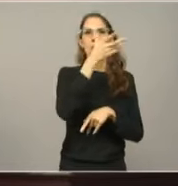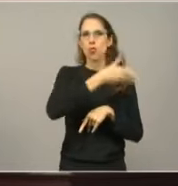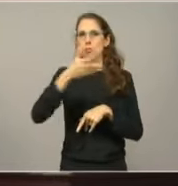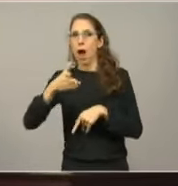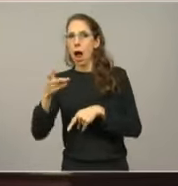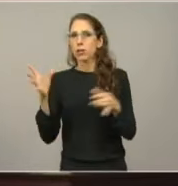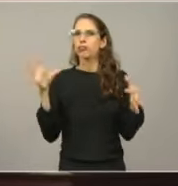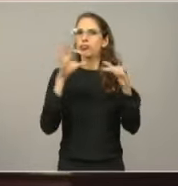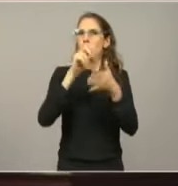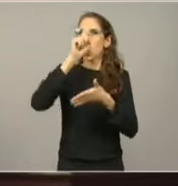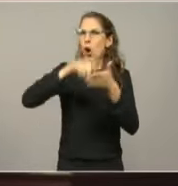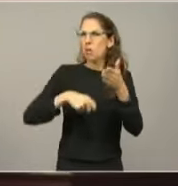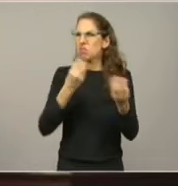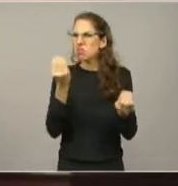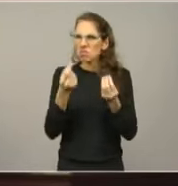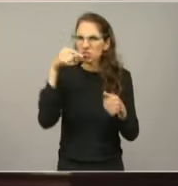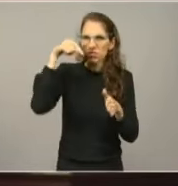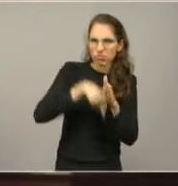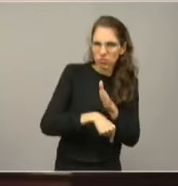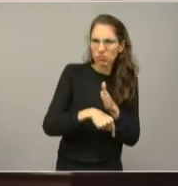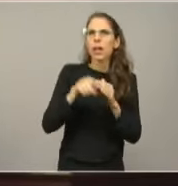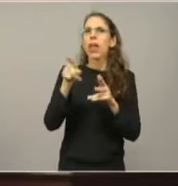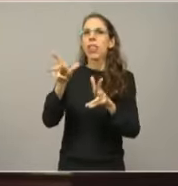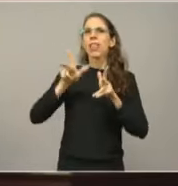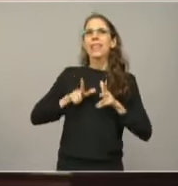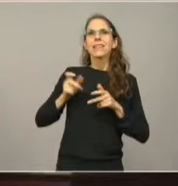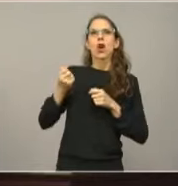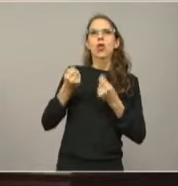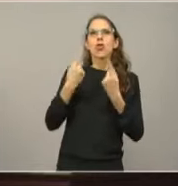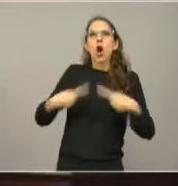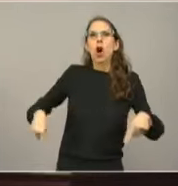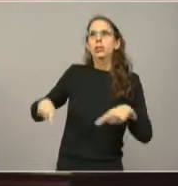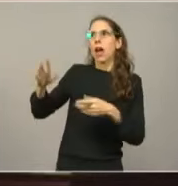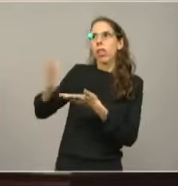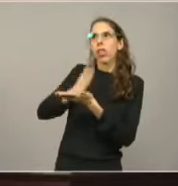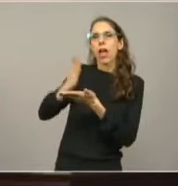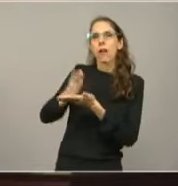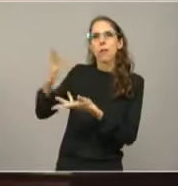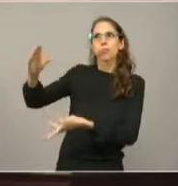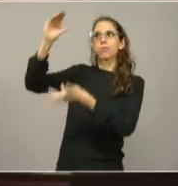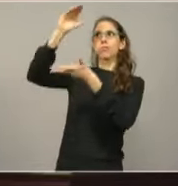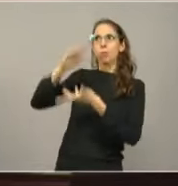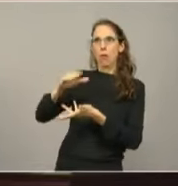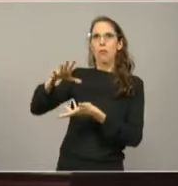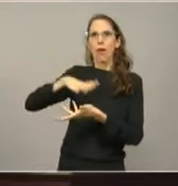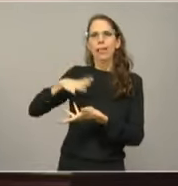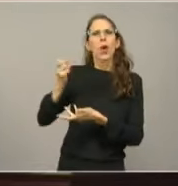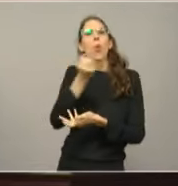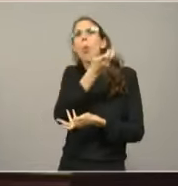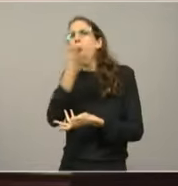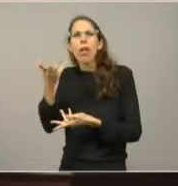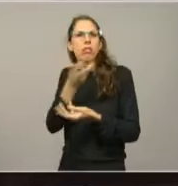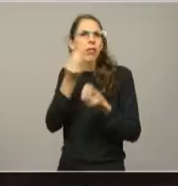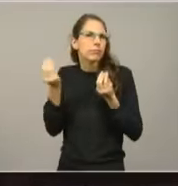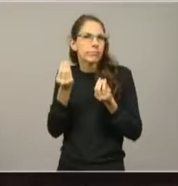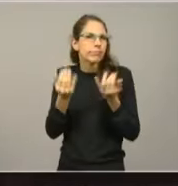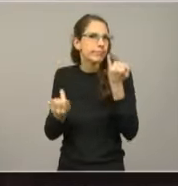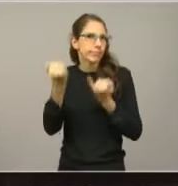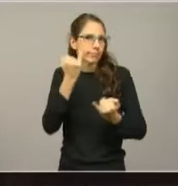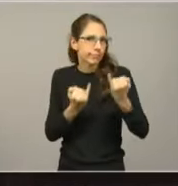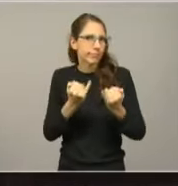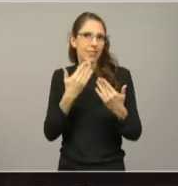otro lado cuando hablan de mercadería Cuánto es exactamente el monto que estaría llegando o que posiblemente no llegue a la provincia de Buenos Aires Muchas